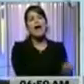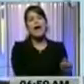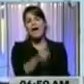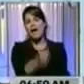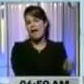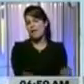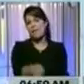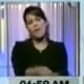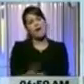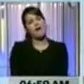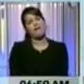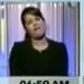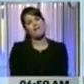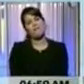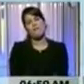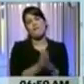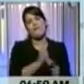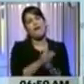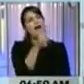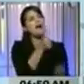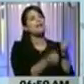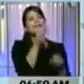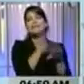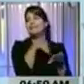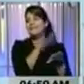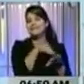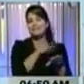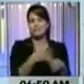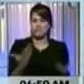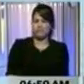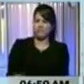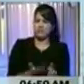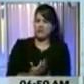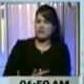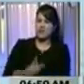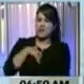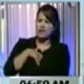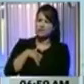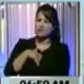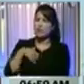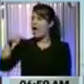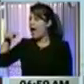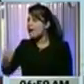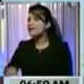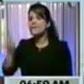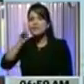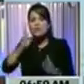¿Ves? Porque con orgullo los venezolanos, de la mano con Chávez,